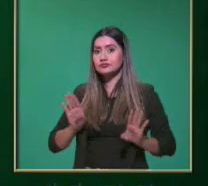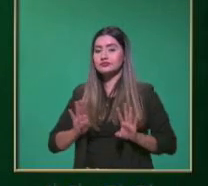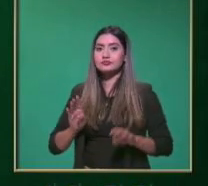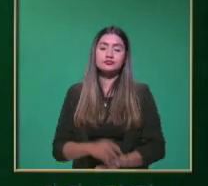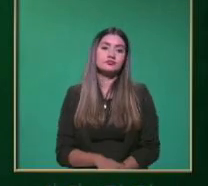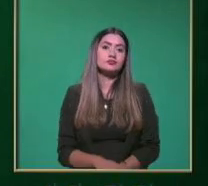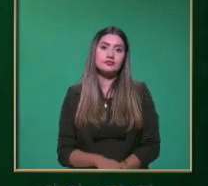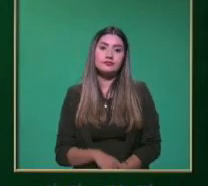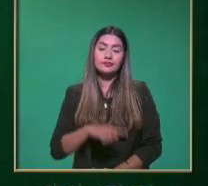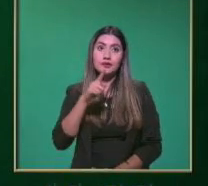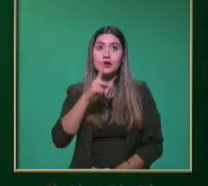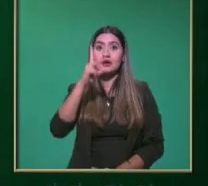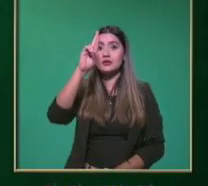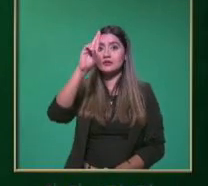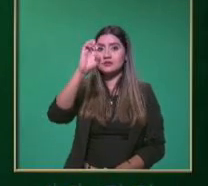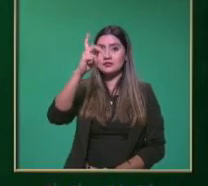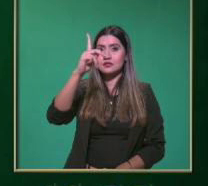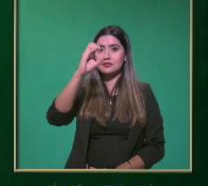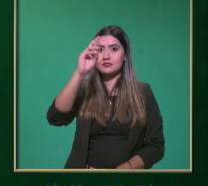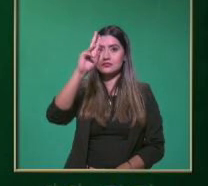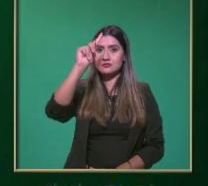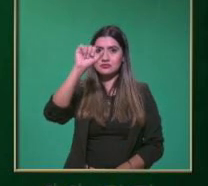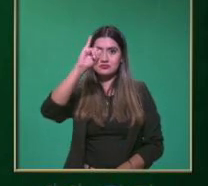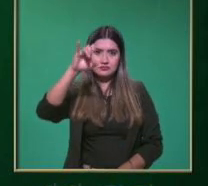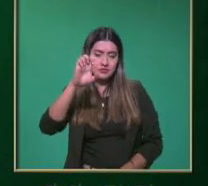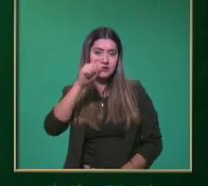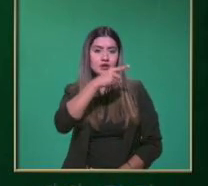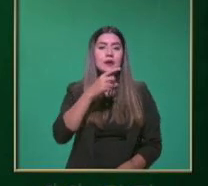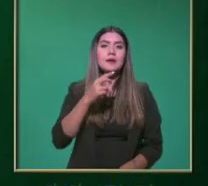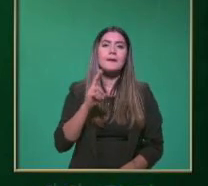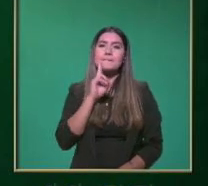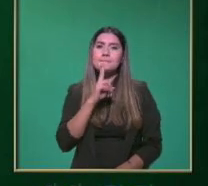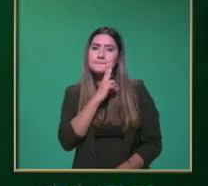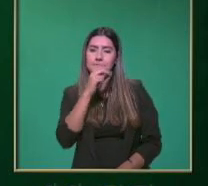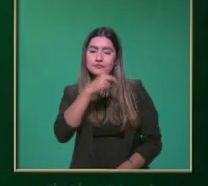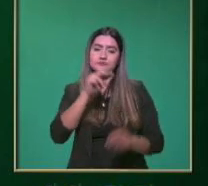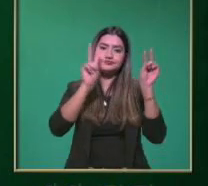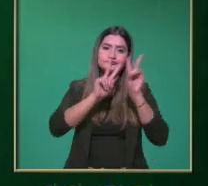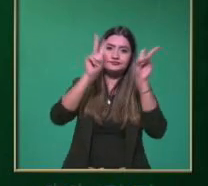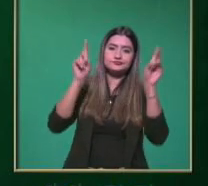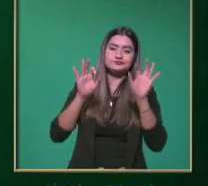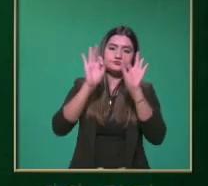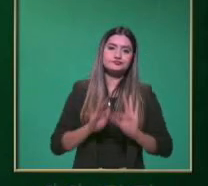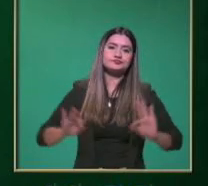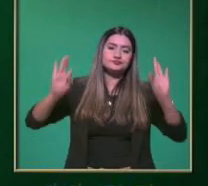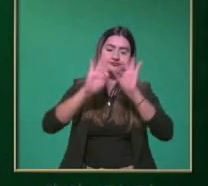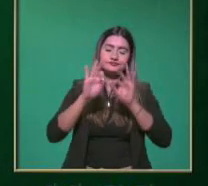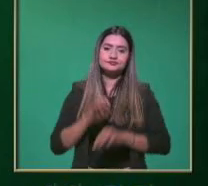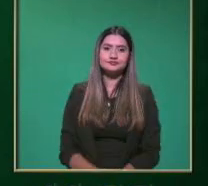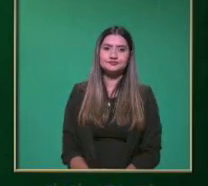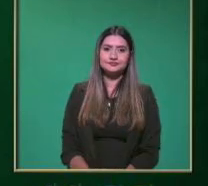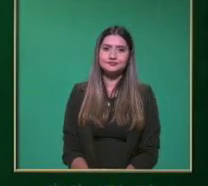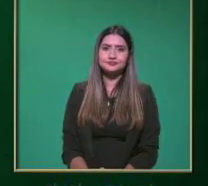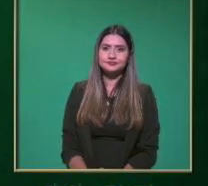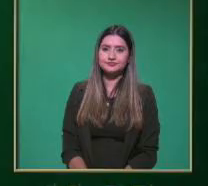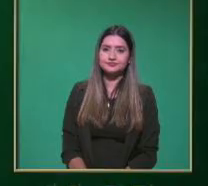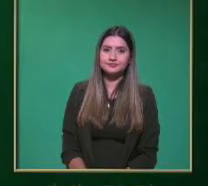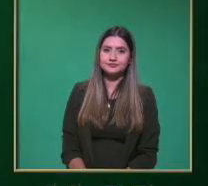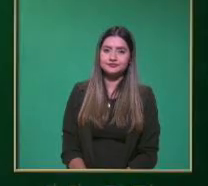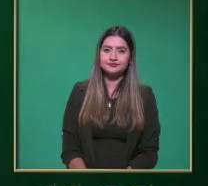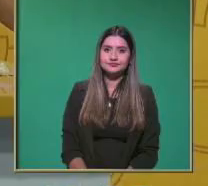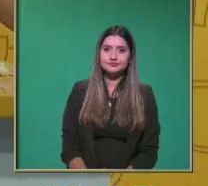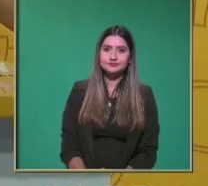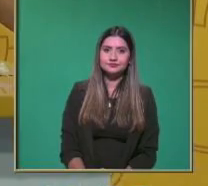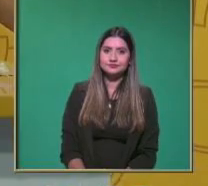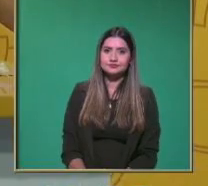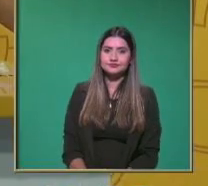los reportajes nos dan información sobre algún tema importante, maestra, o que nos llame la atención. Así es. Y